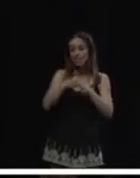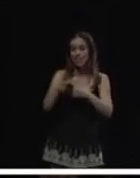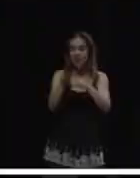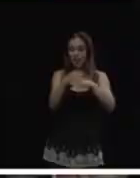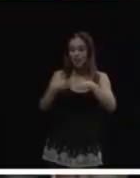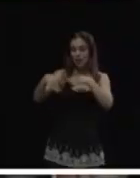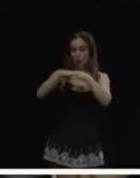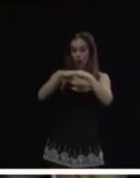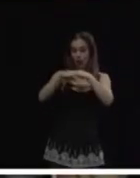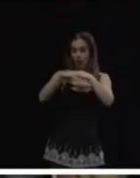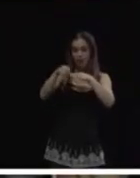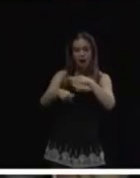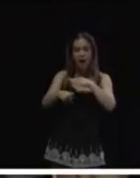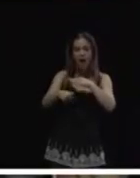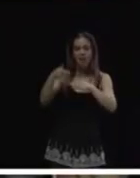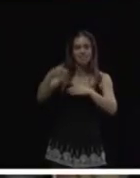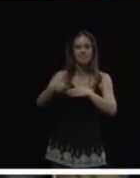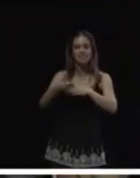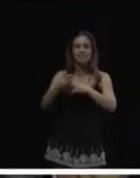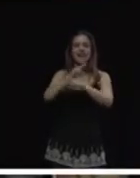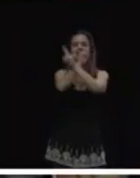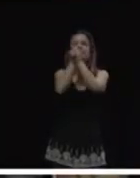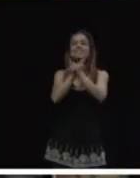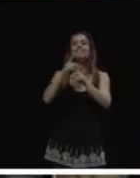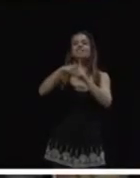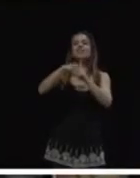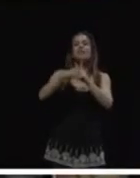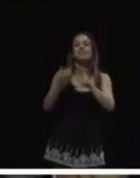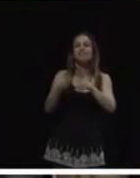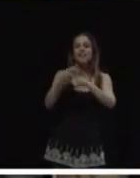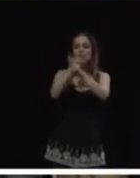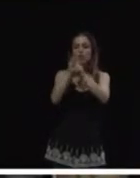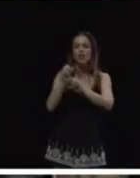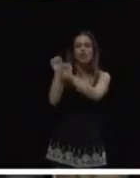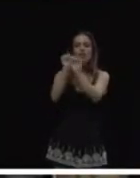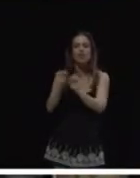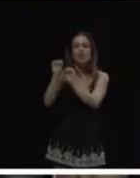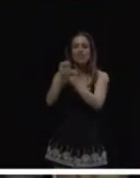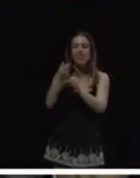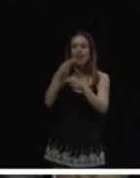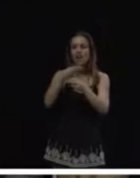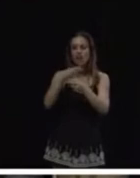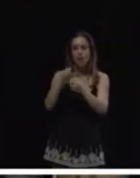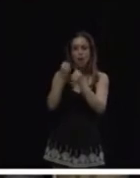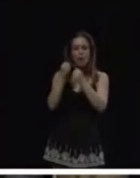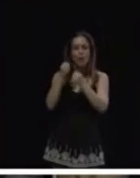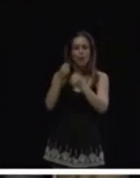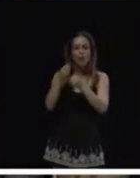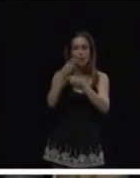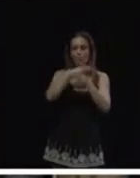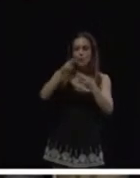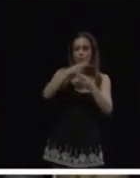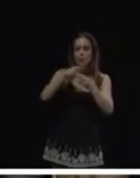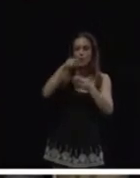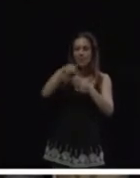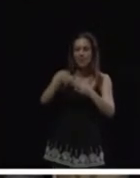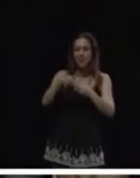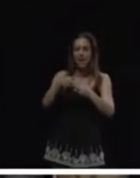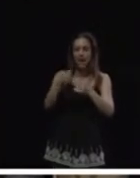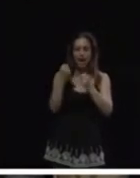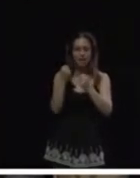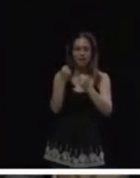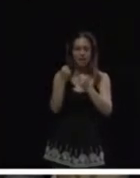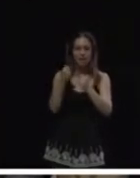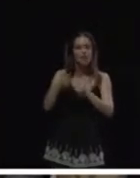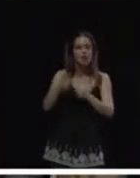referencia internacional, para proteger nuestras pensiones públicas de esa tensión que siempre intentaba empobrecerlas